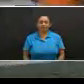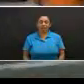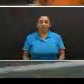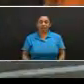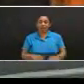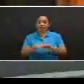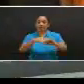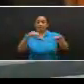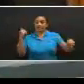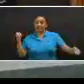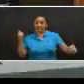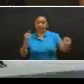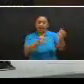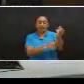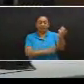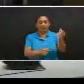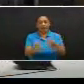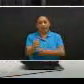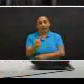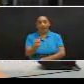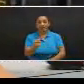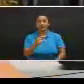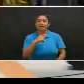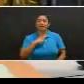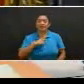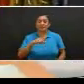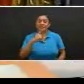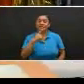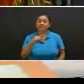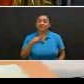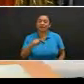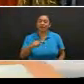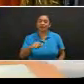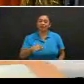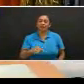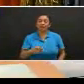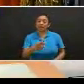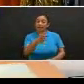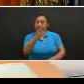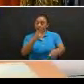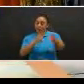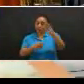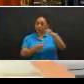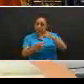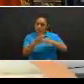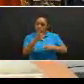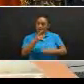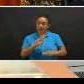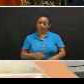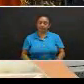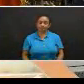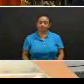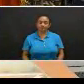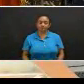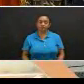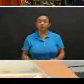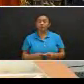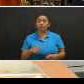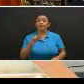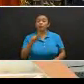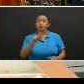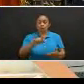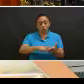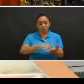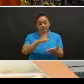la salida que el ángel estaba diciendo acá a Sarai era de que regresara. Por eso en el libro